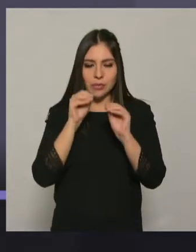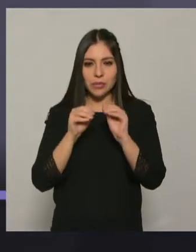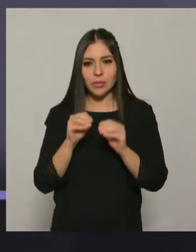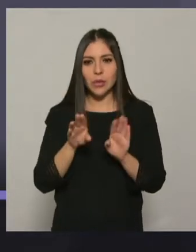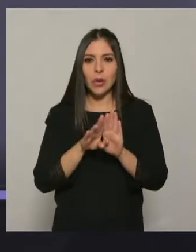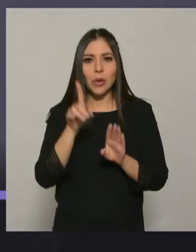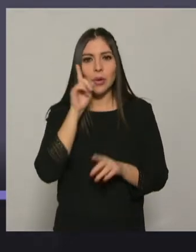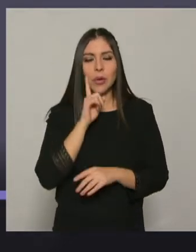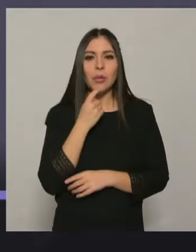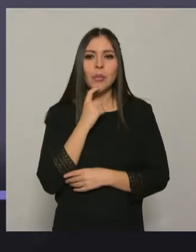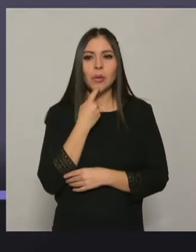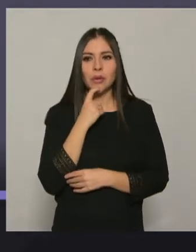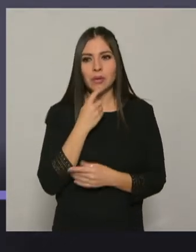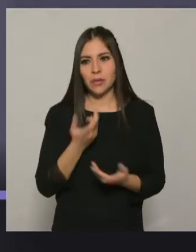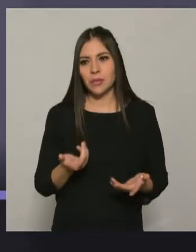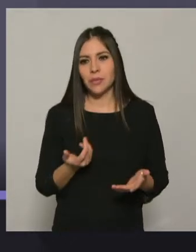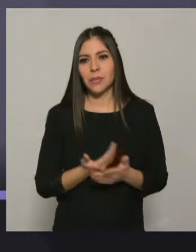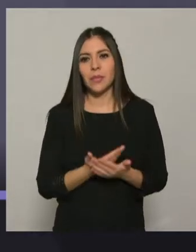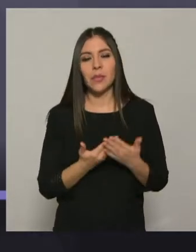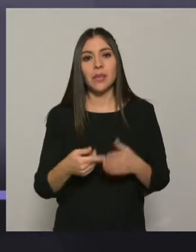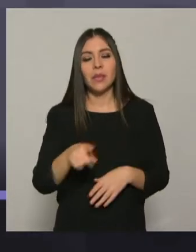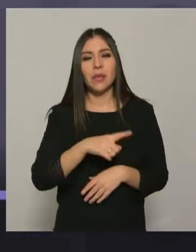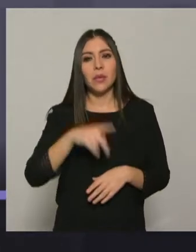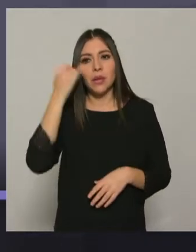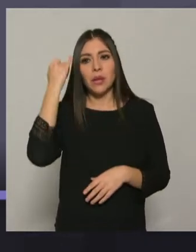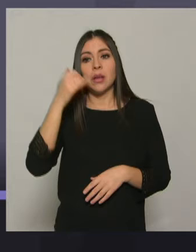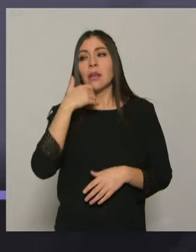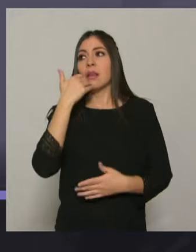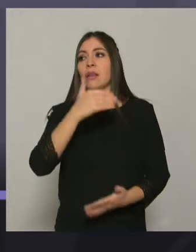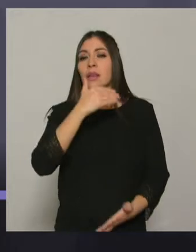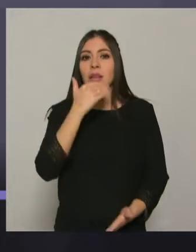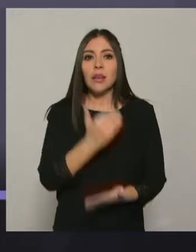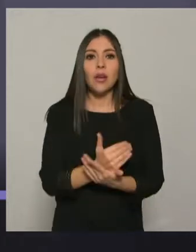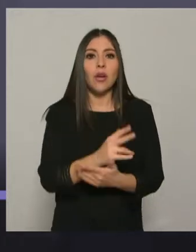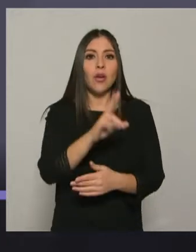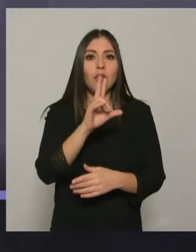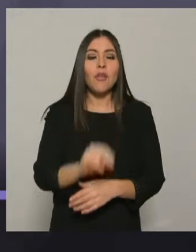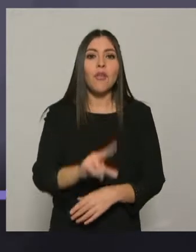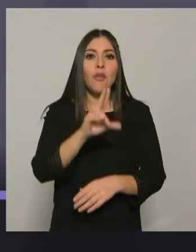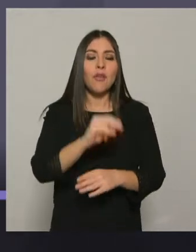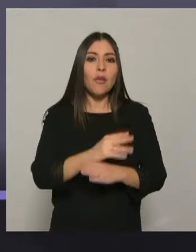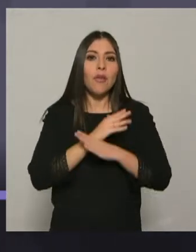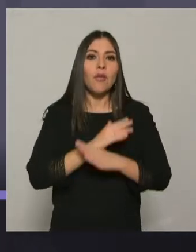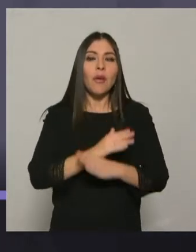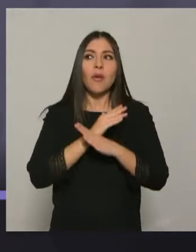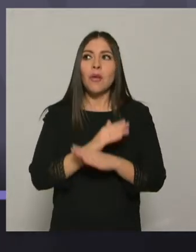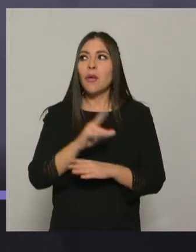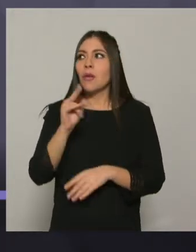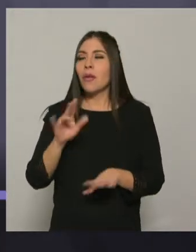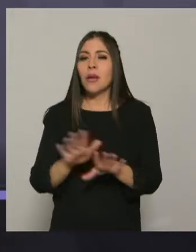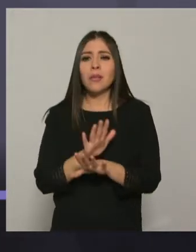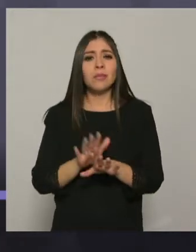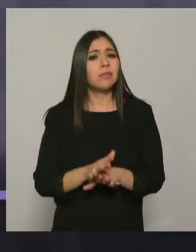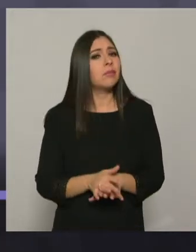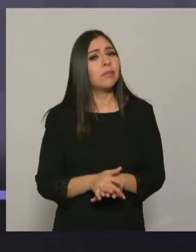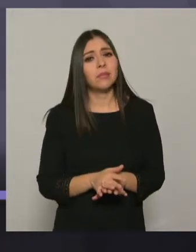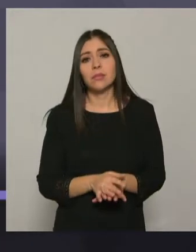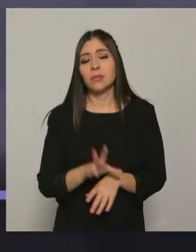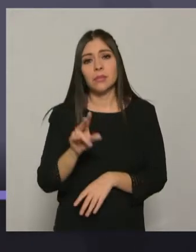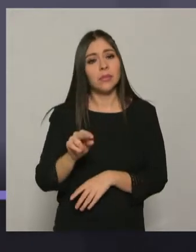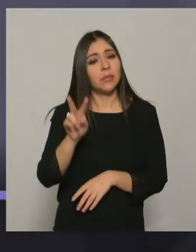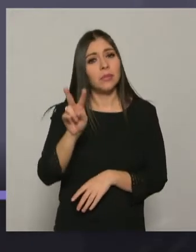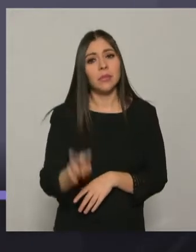poder contener, que nos van a poder detener, que nos van a poder moldear es falsa. Lo único que van a hacer es